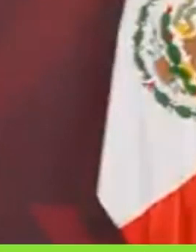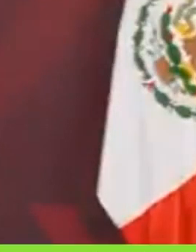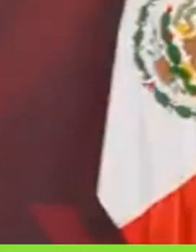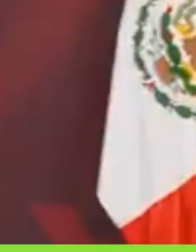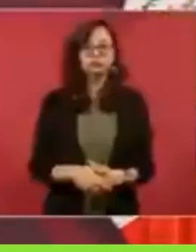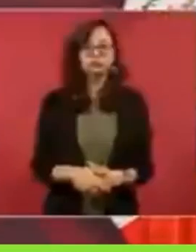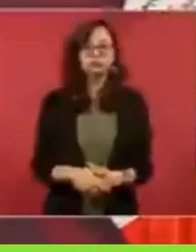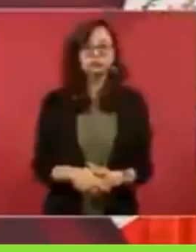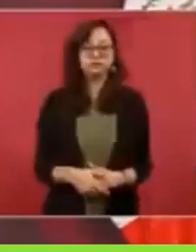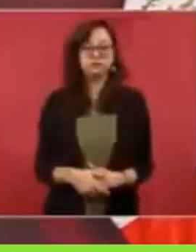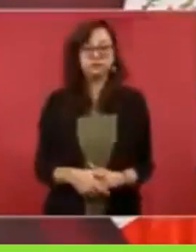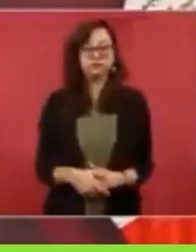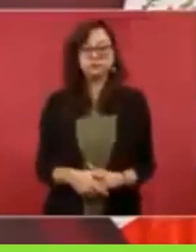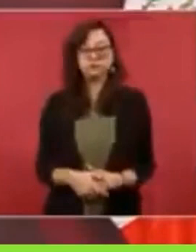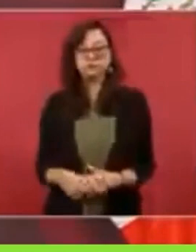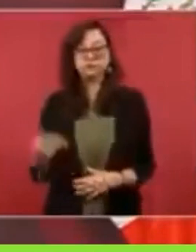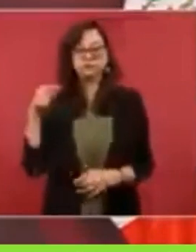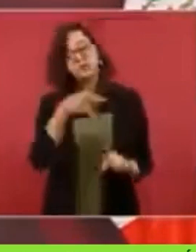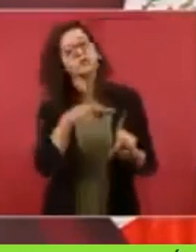como testigo